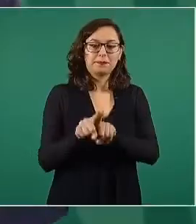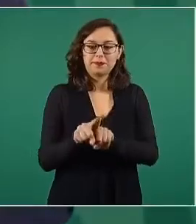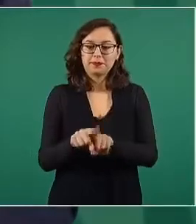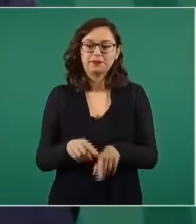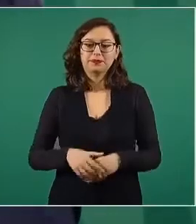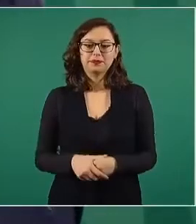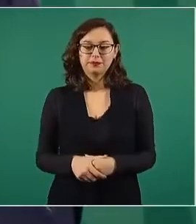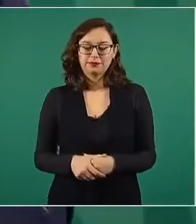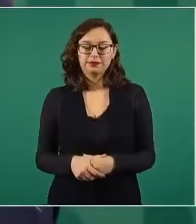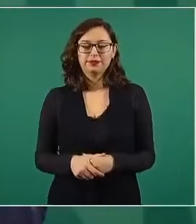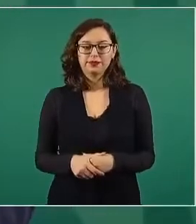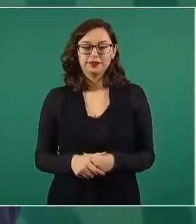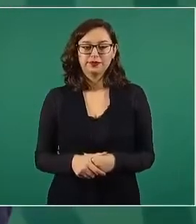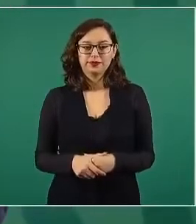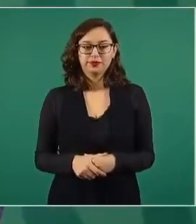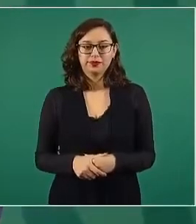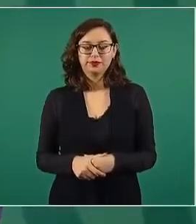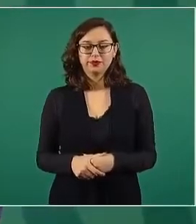mundial.